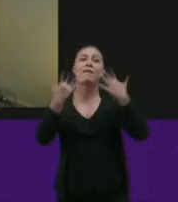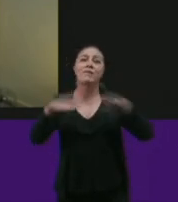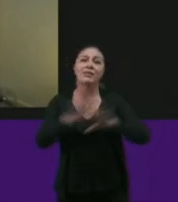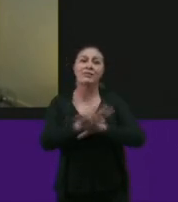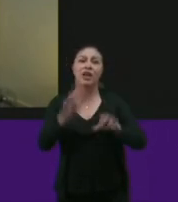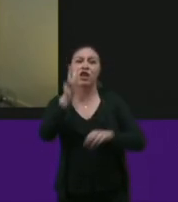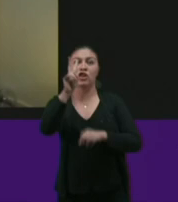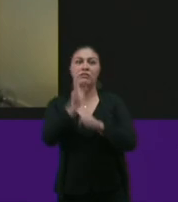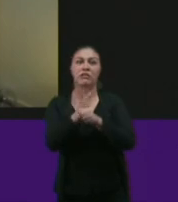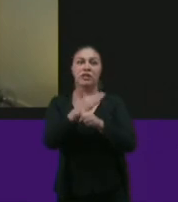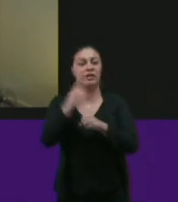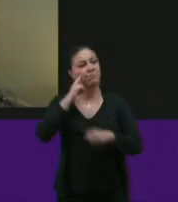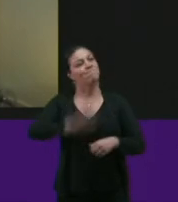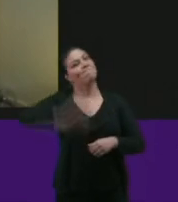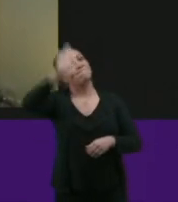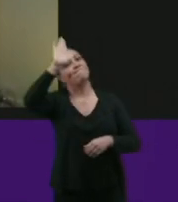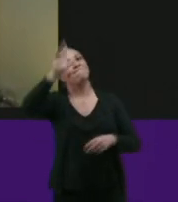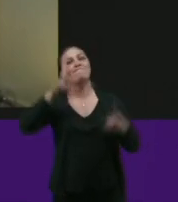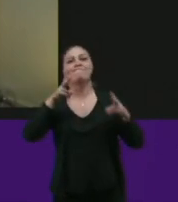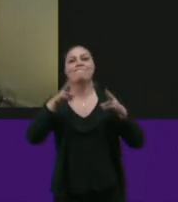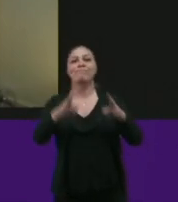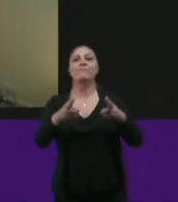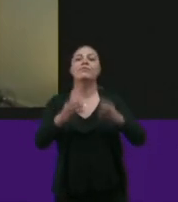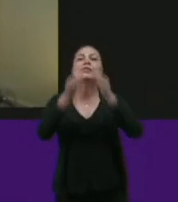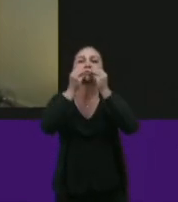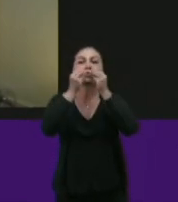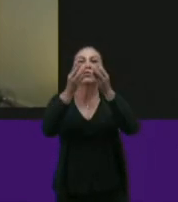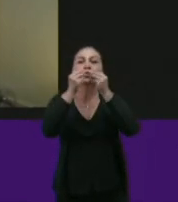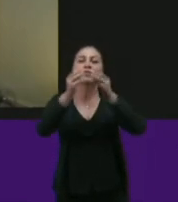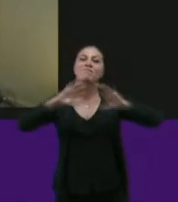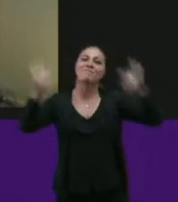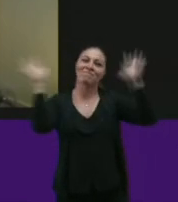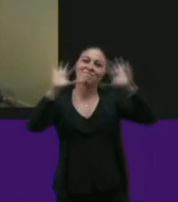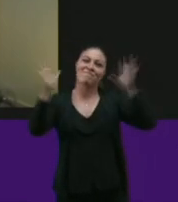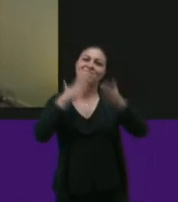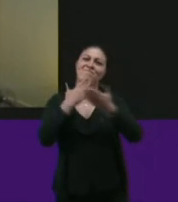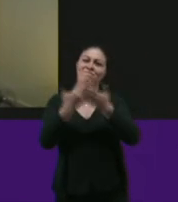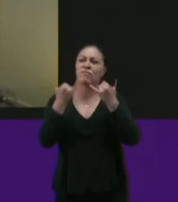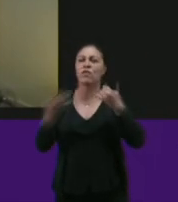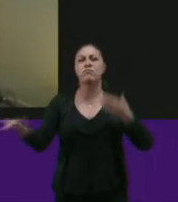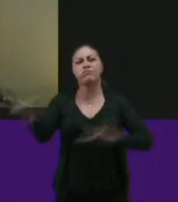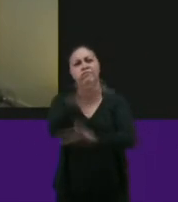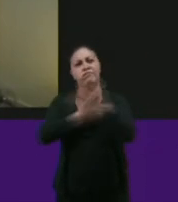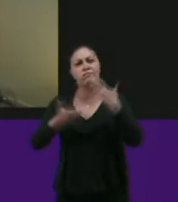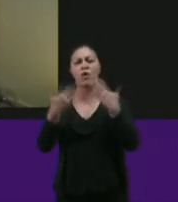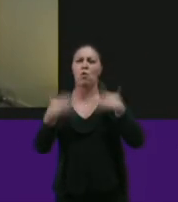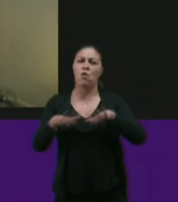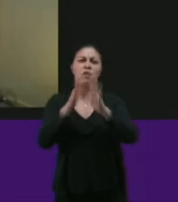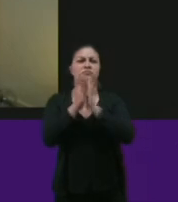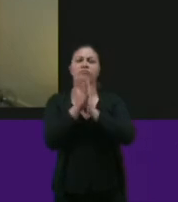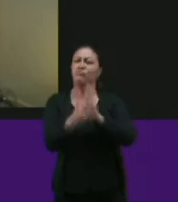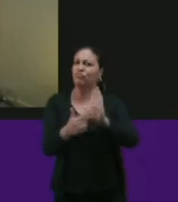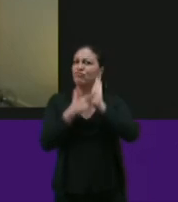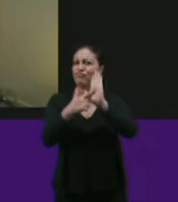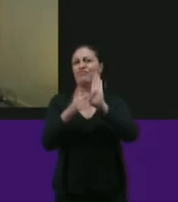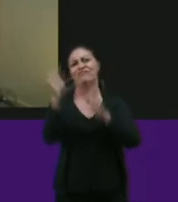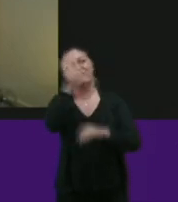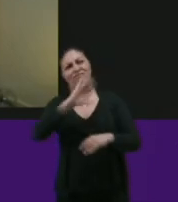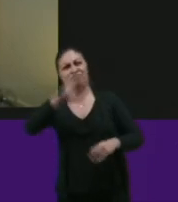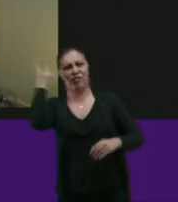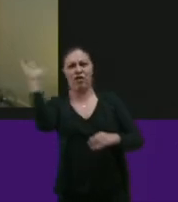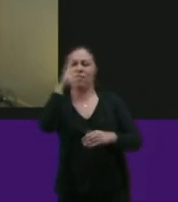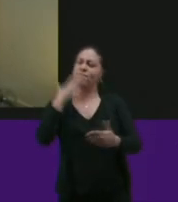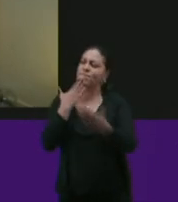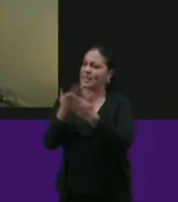la mano. Les mando 1000 besos, gracias por regalarle todo esto al resto de Colombia, gracias por montarse con nosotros